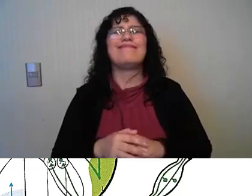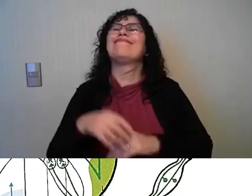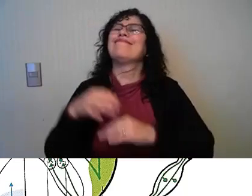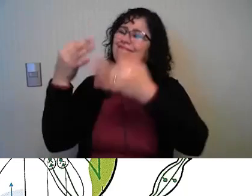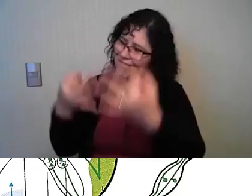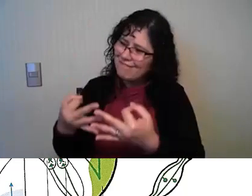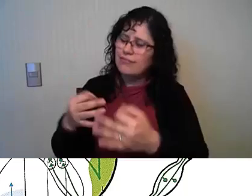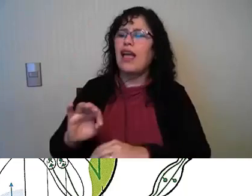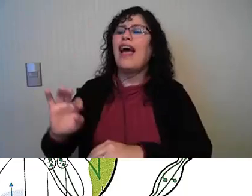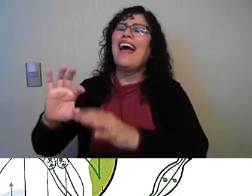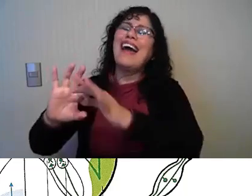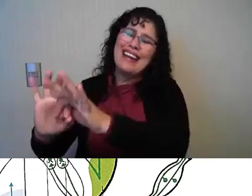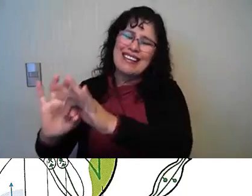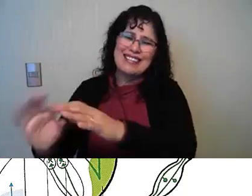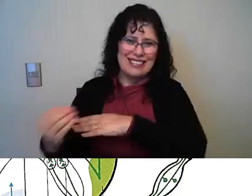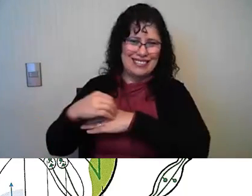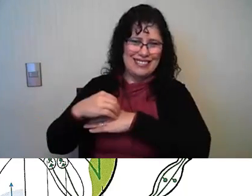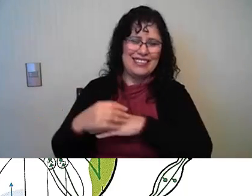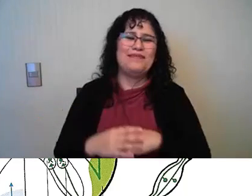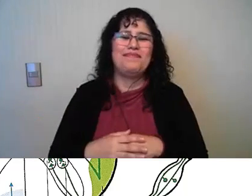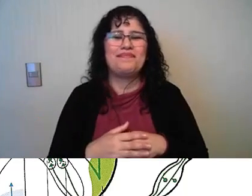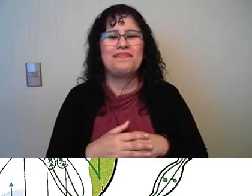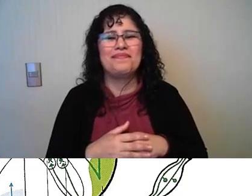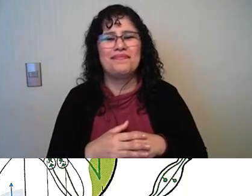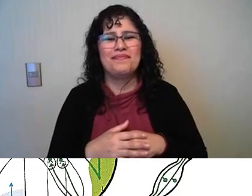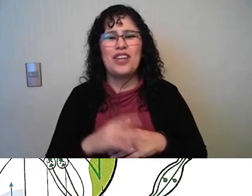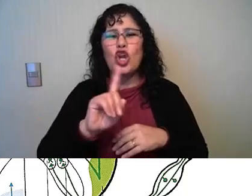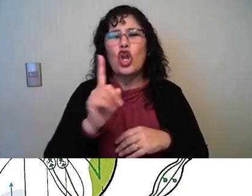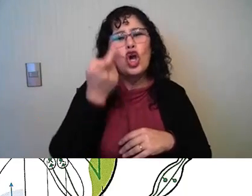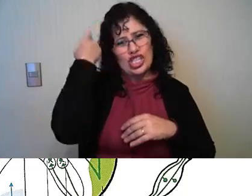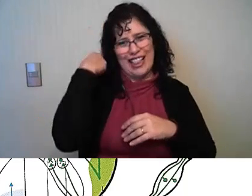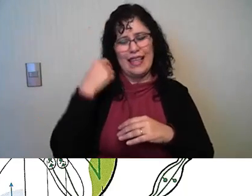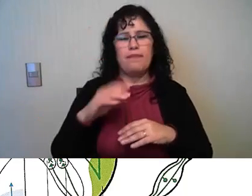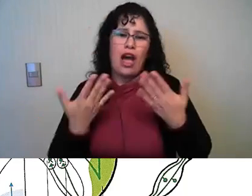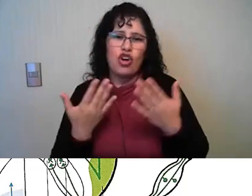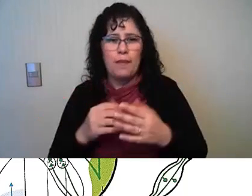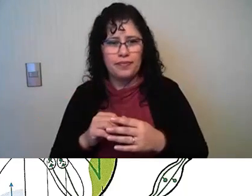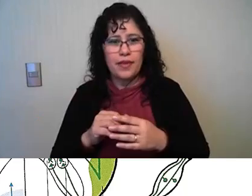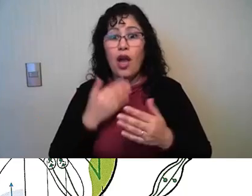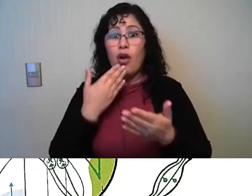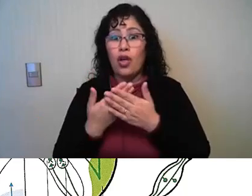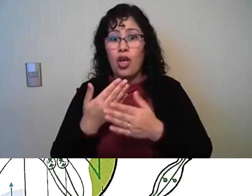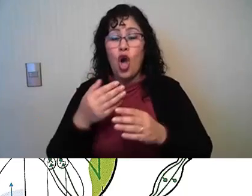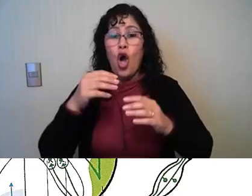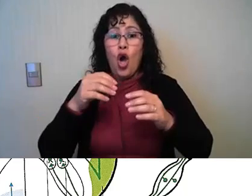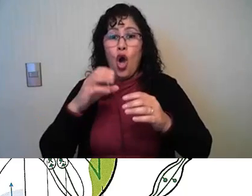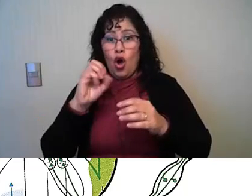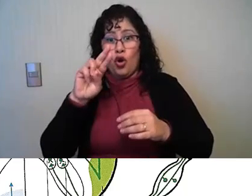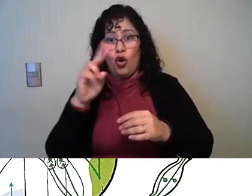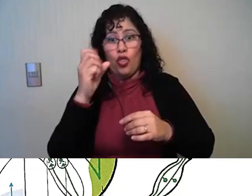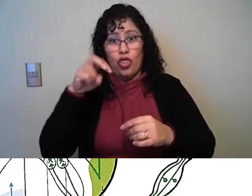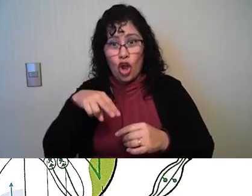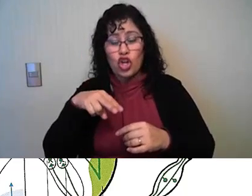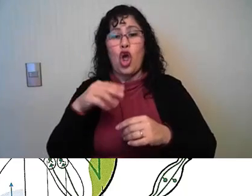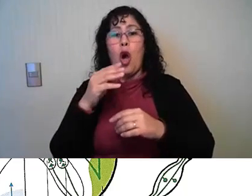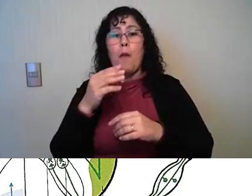gracias, dos tipos de información propioceptiva. Una consciente, que va por el cordón posterior, lemnisco medial, hacia